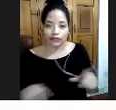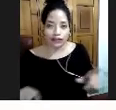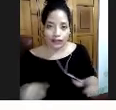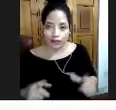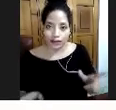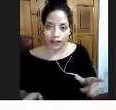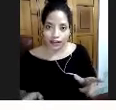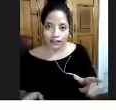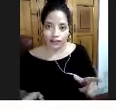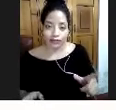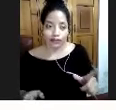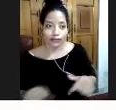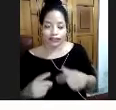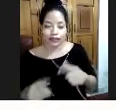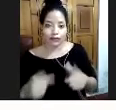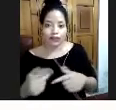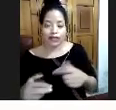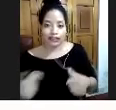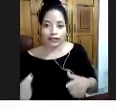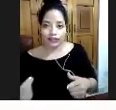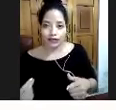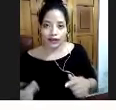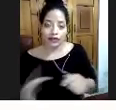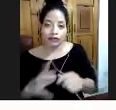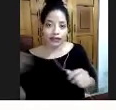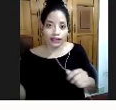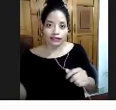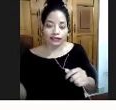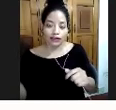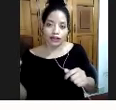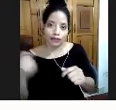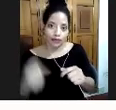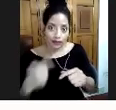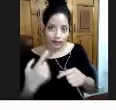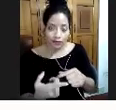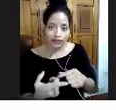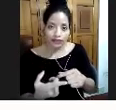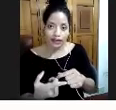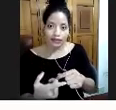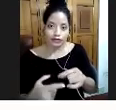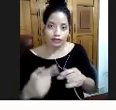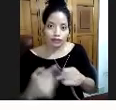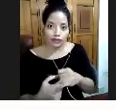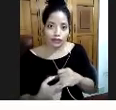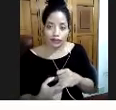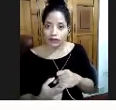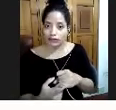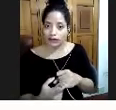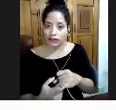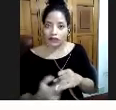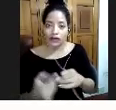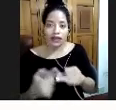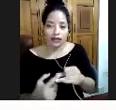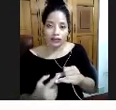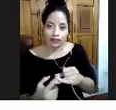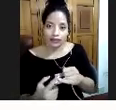cuando nosotros estamos navegando, cuando nosotros estamos leyendo correo y nos saca de la sesión y nos pide que volvamos a entrar introduciendo correo